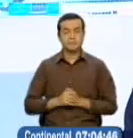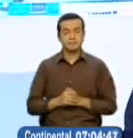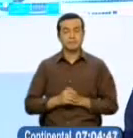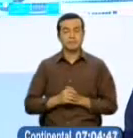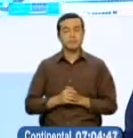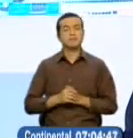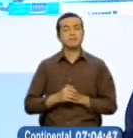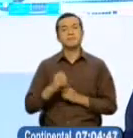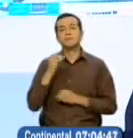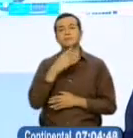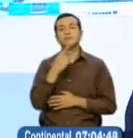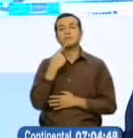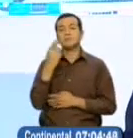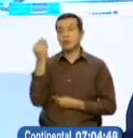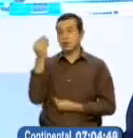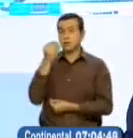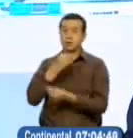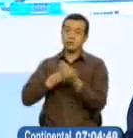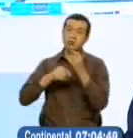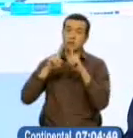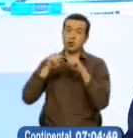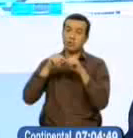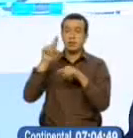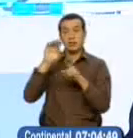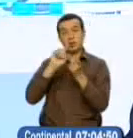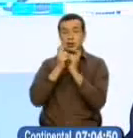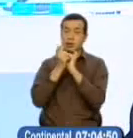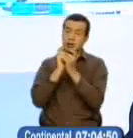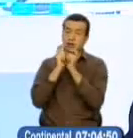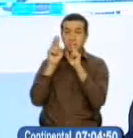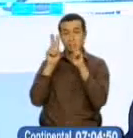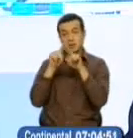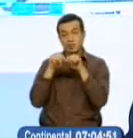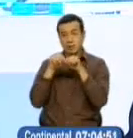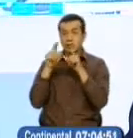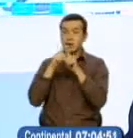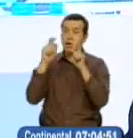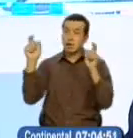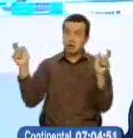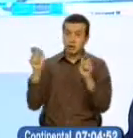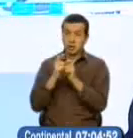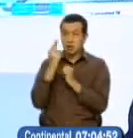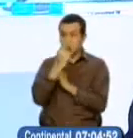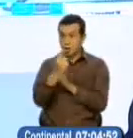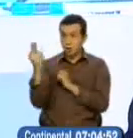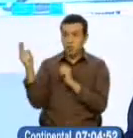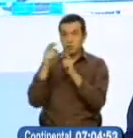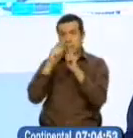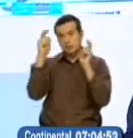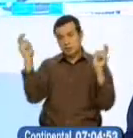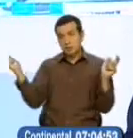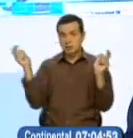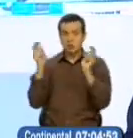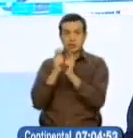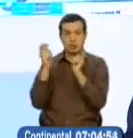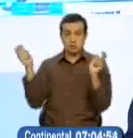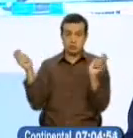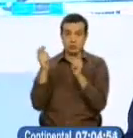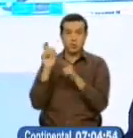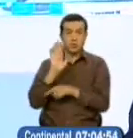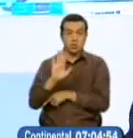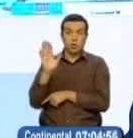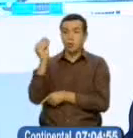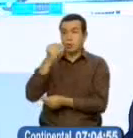Como le decía hace un momento, las inversiones varían también en cuanto al tamaño de cada uno de los campos. Y entonces pueden